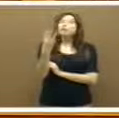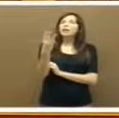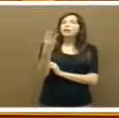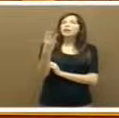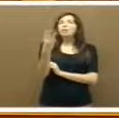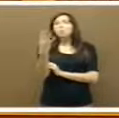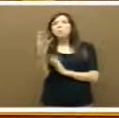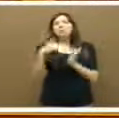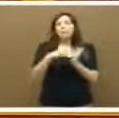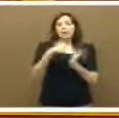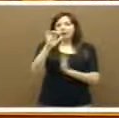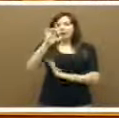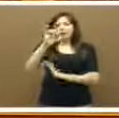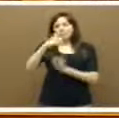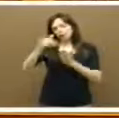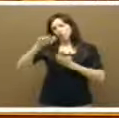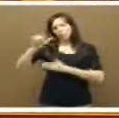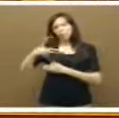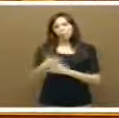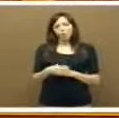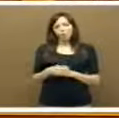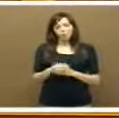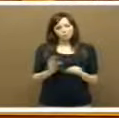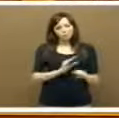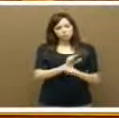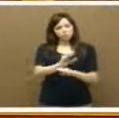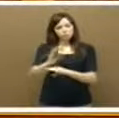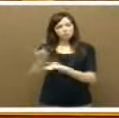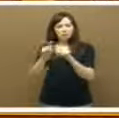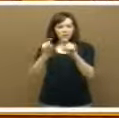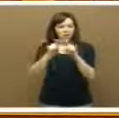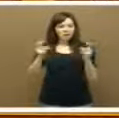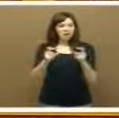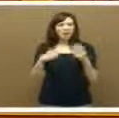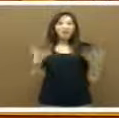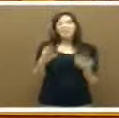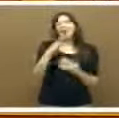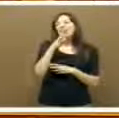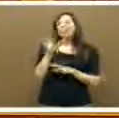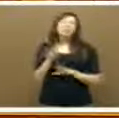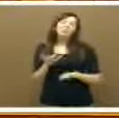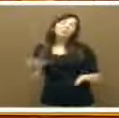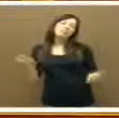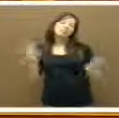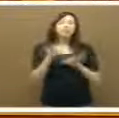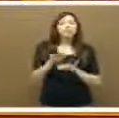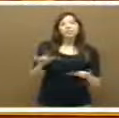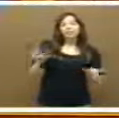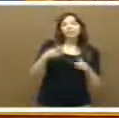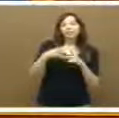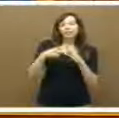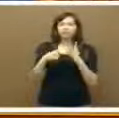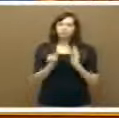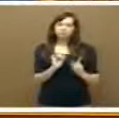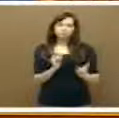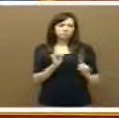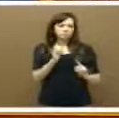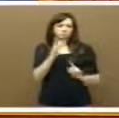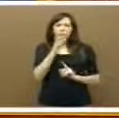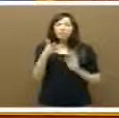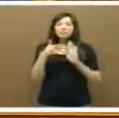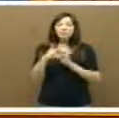.000, 4.000 millones. Así que no minimicemos el posible impacto que puede tener la bajada de que terminar ya,